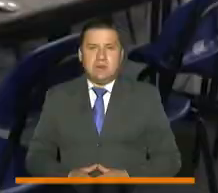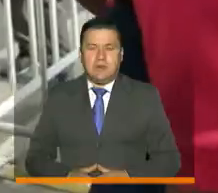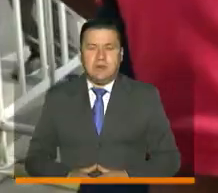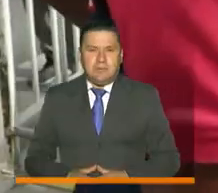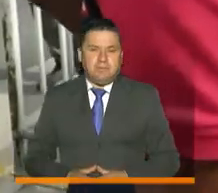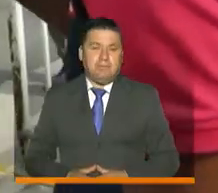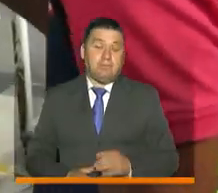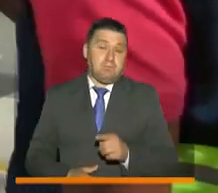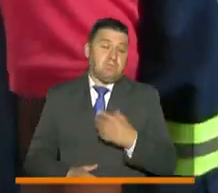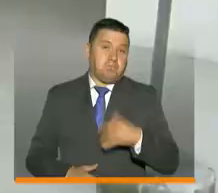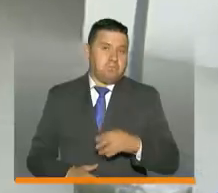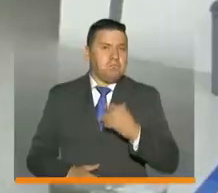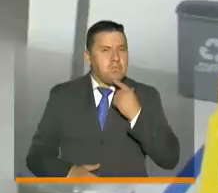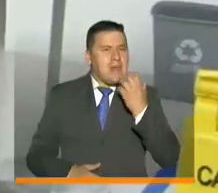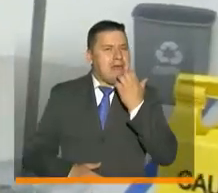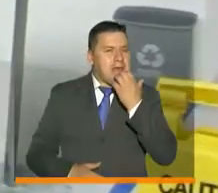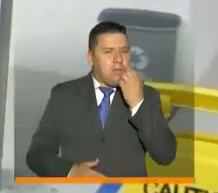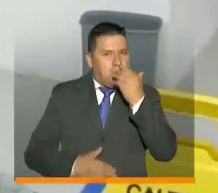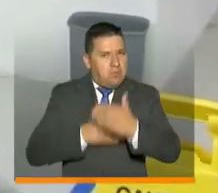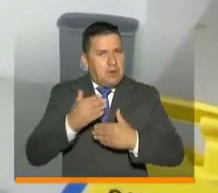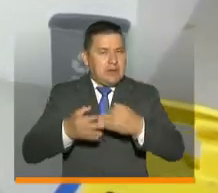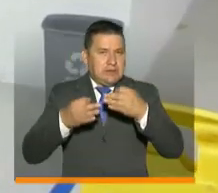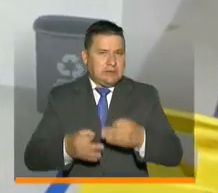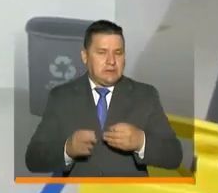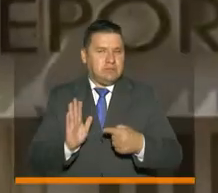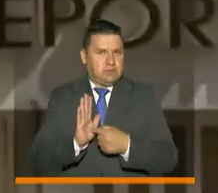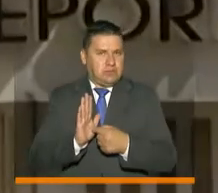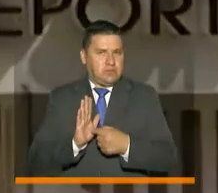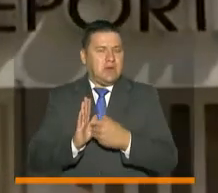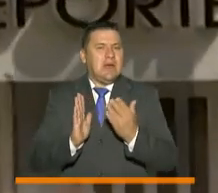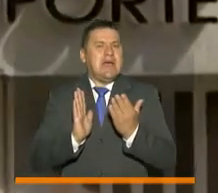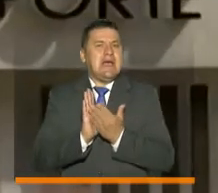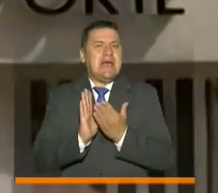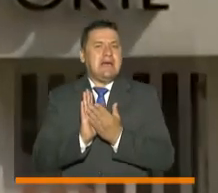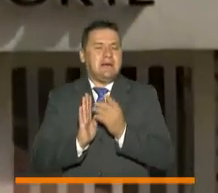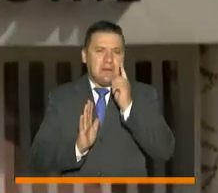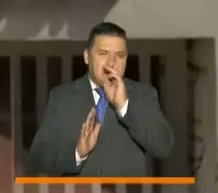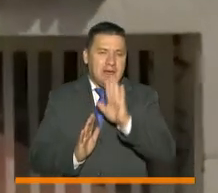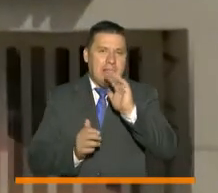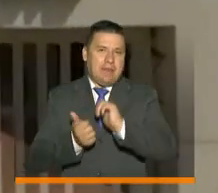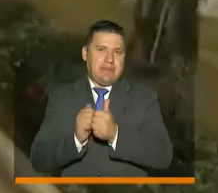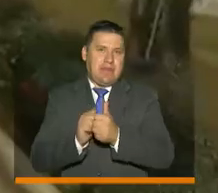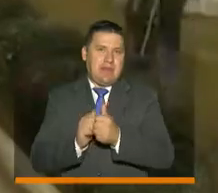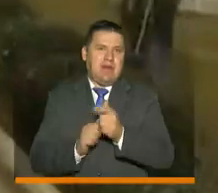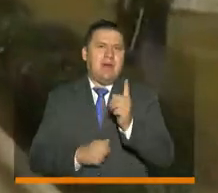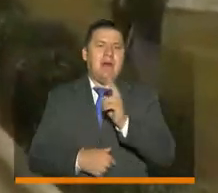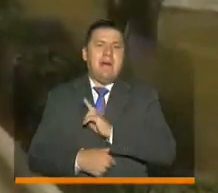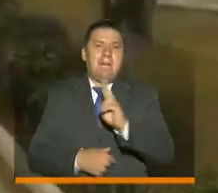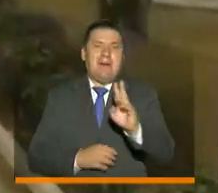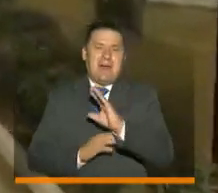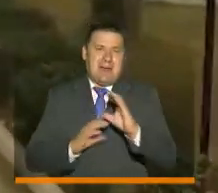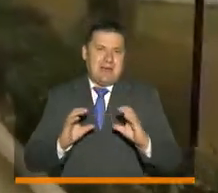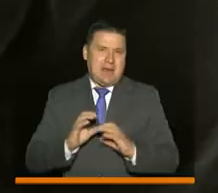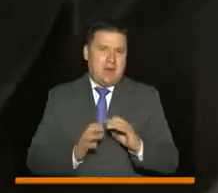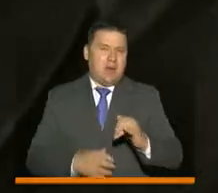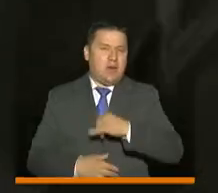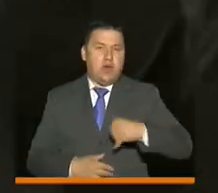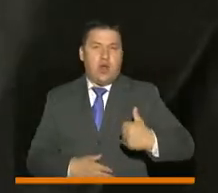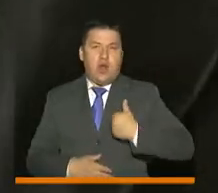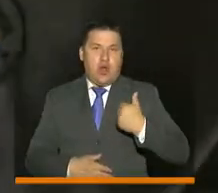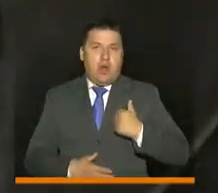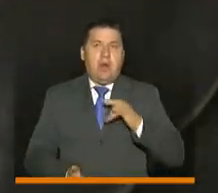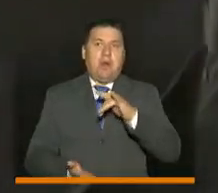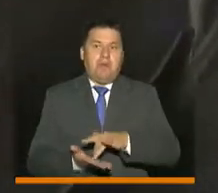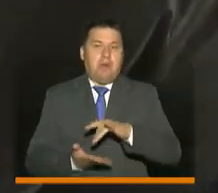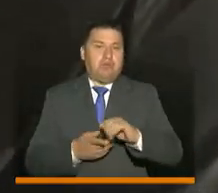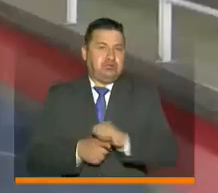magíster. Otro ejemplo de retorno gradual, progresivo y seguro es el de la Escuela Nacional del Deporte en Valle del Cauca, donde los jóvenes regresaron